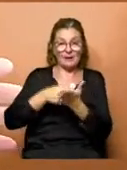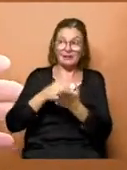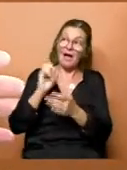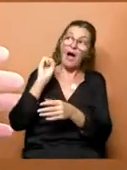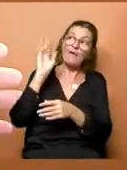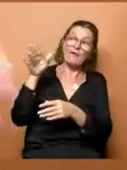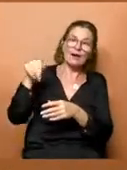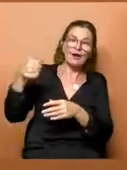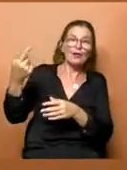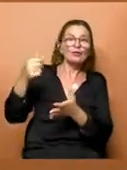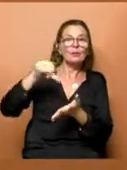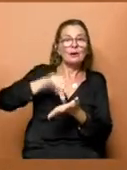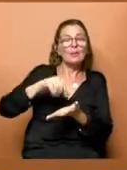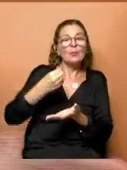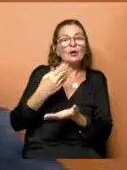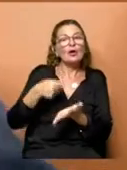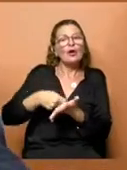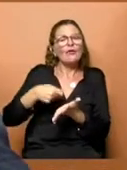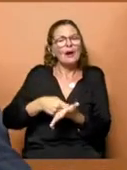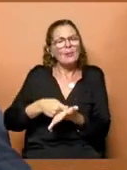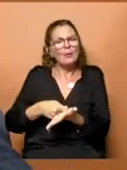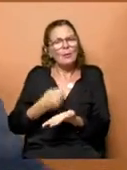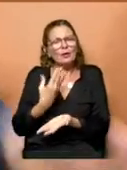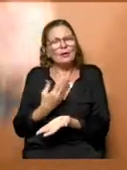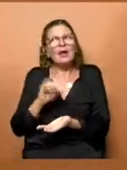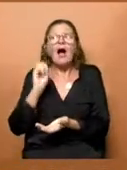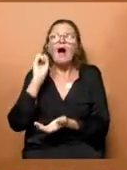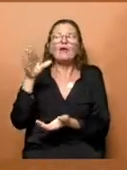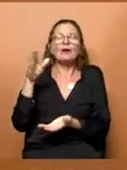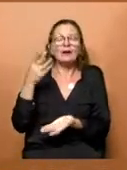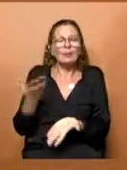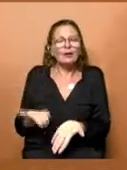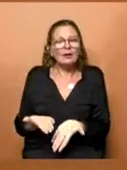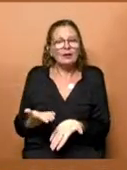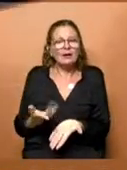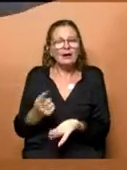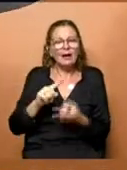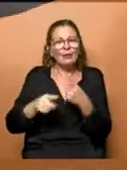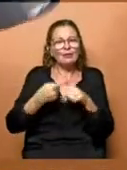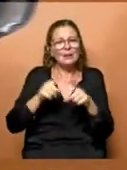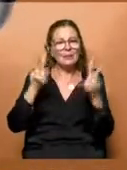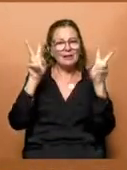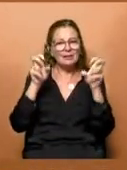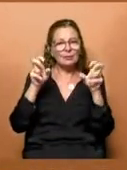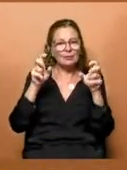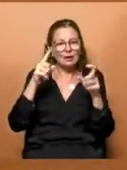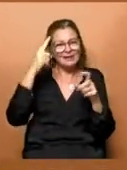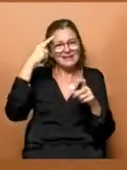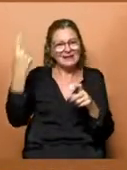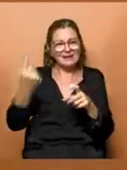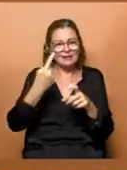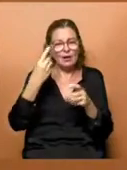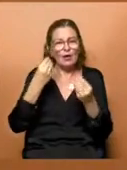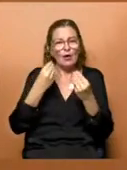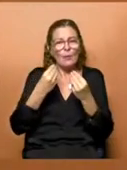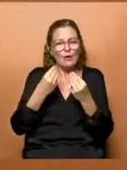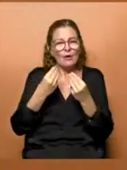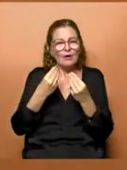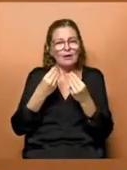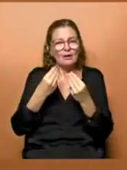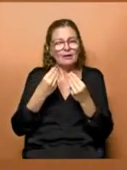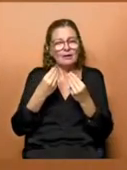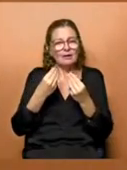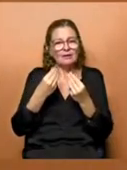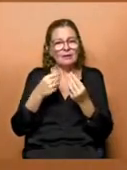afuera. ¿Por qué no les cobramos? ¿Saben por qué la ponen afuera? Y acá viene un tema que es discutido internacionalmente, que es cómo se graban los